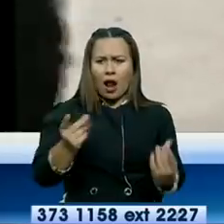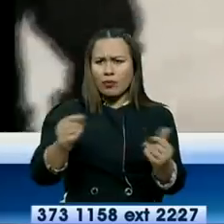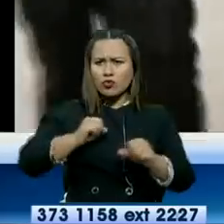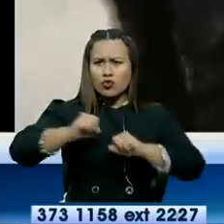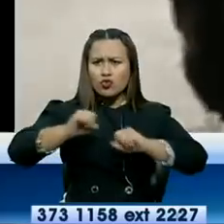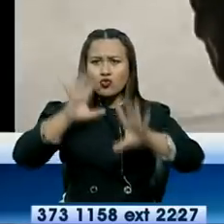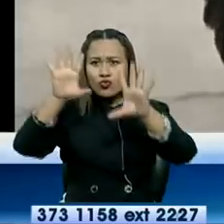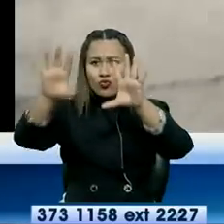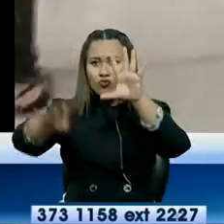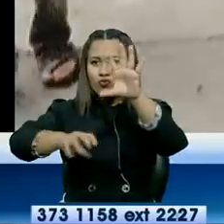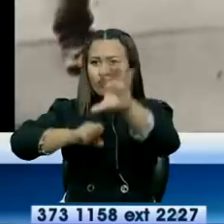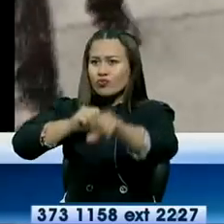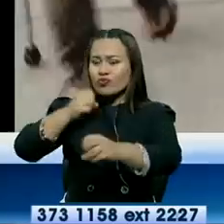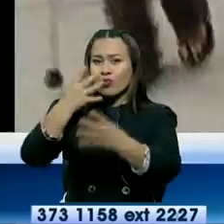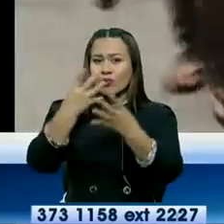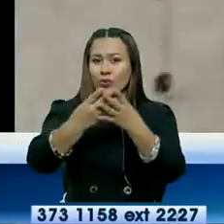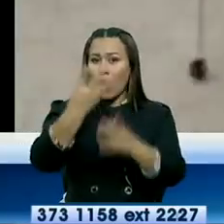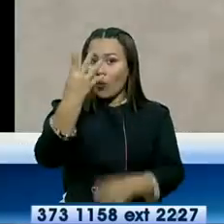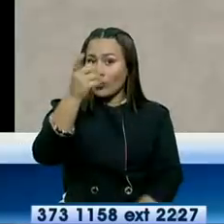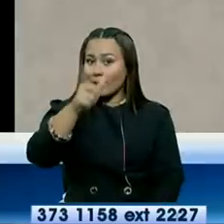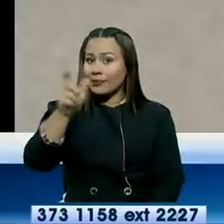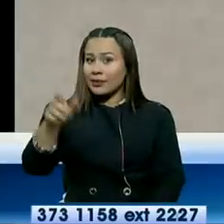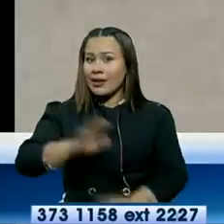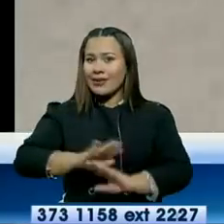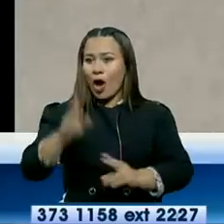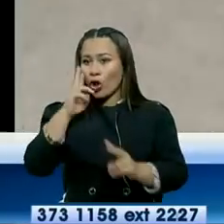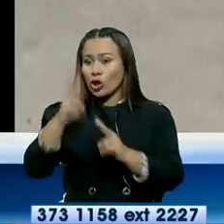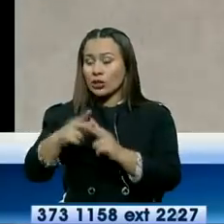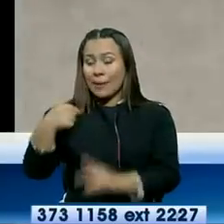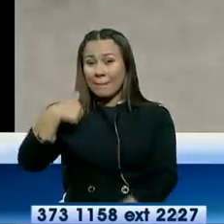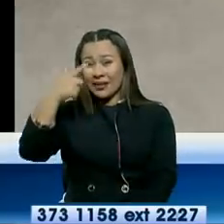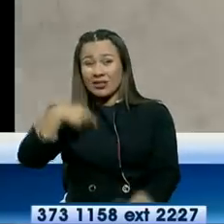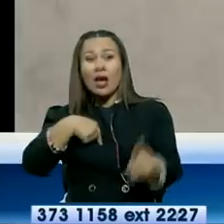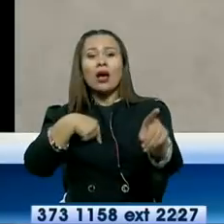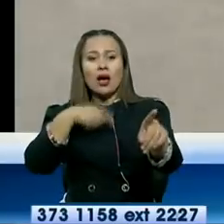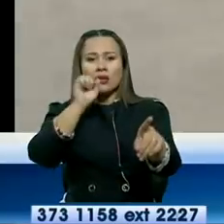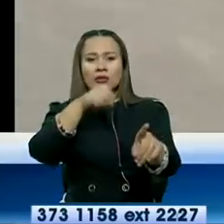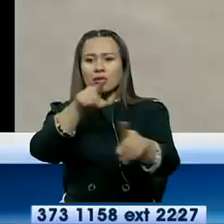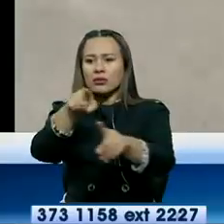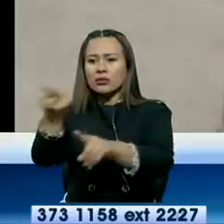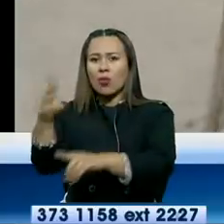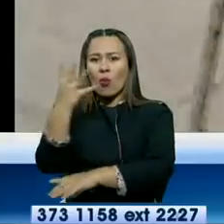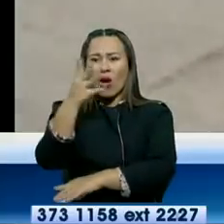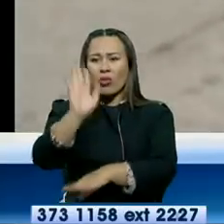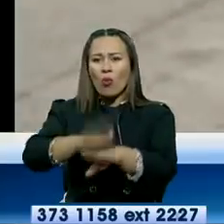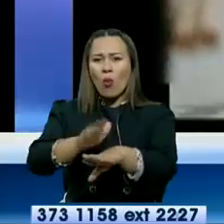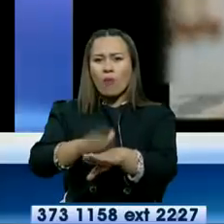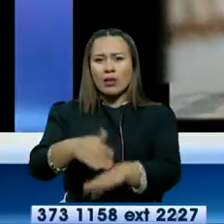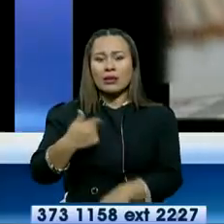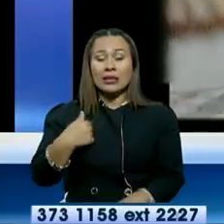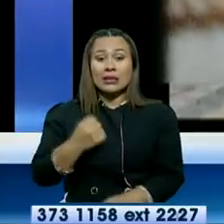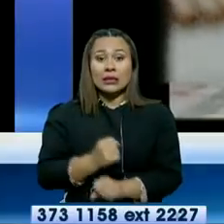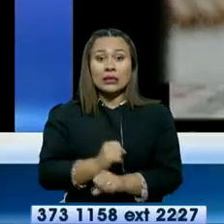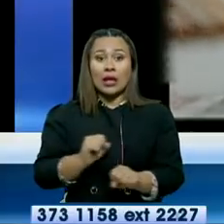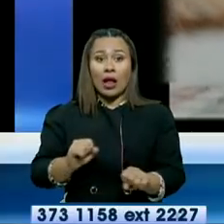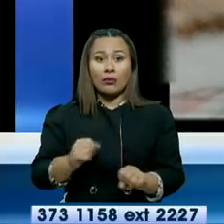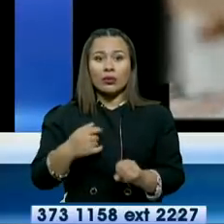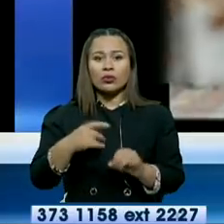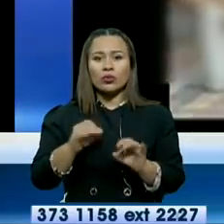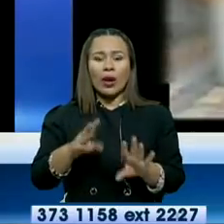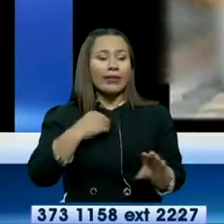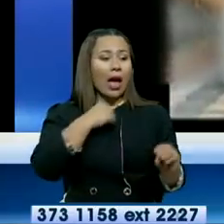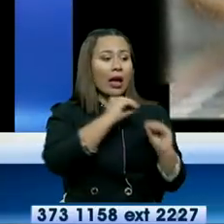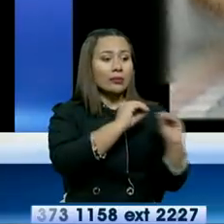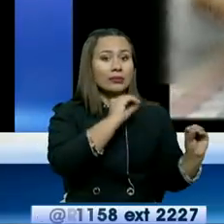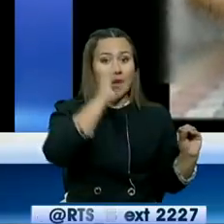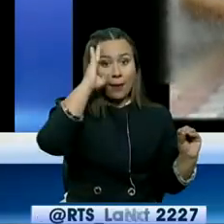y detuvo a los sospechosos que fueron reconocidos por la víctima. Él logra zafarse de estos individuos e informa a la policía, lo cual